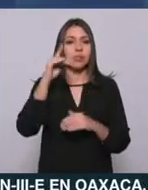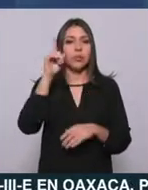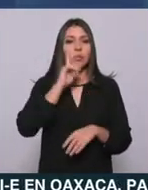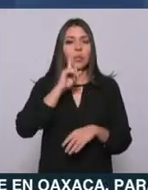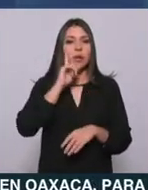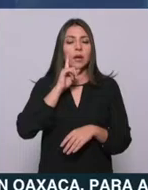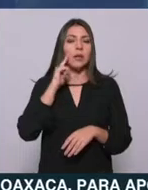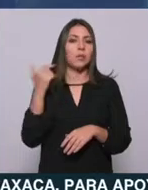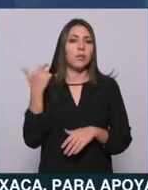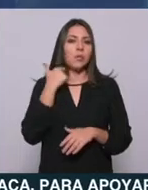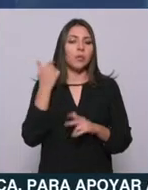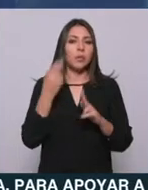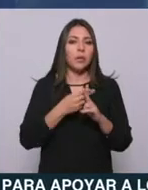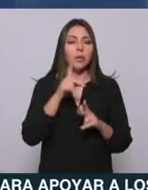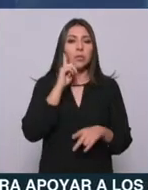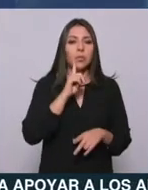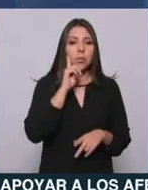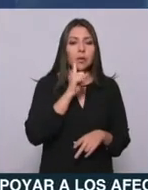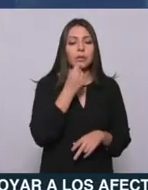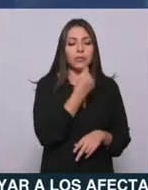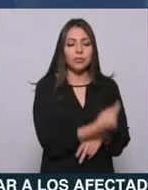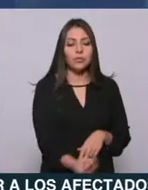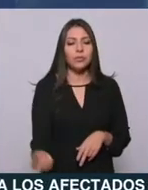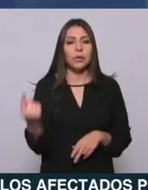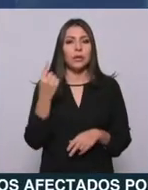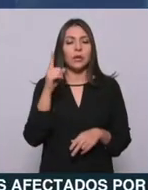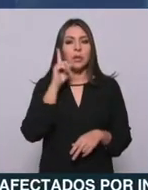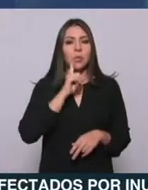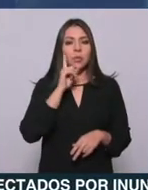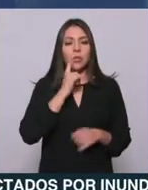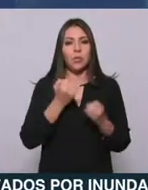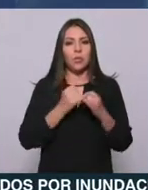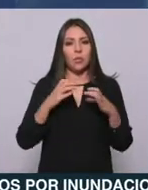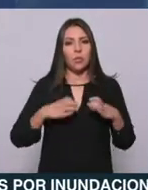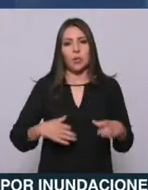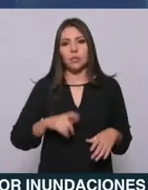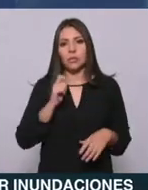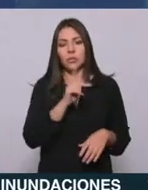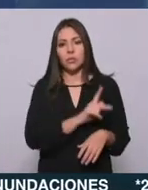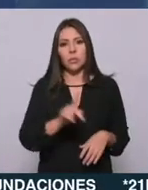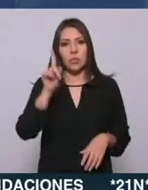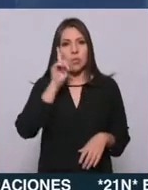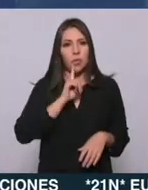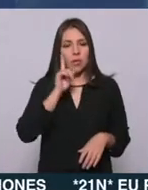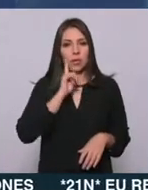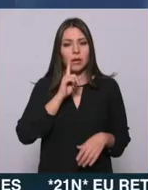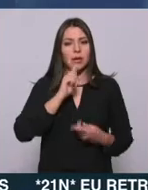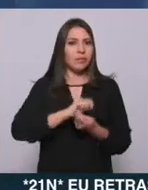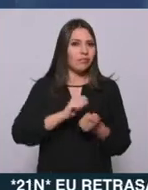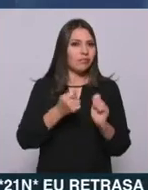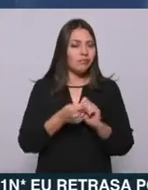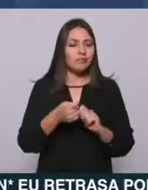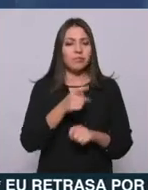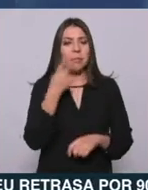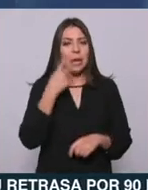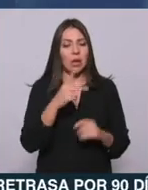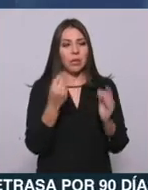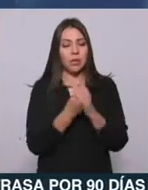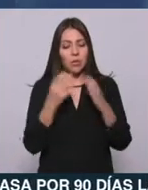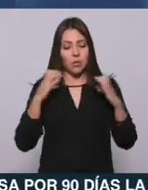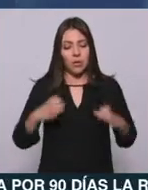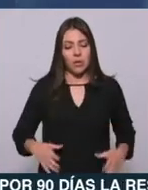las niñas, mujeres y también aquellos cuerpos que representan lo femenino, la declaratoria de la alerta de género entonces permitiría